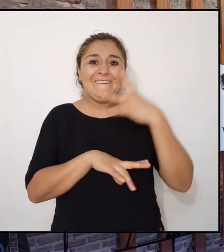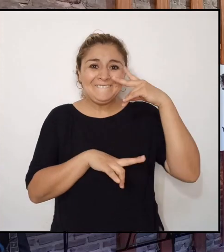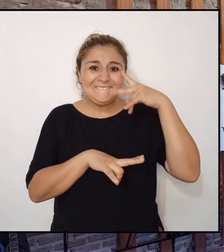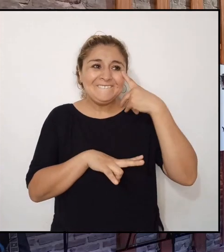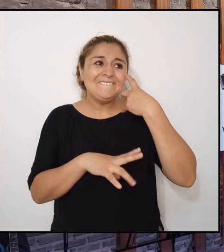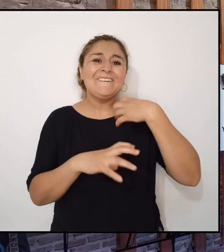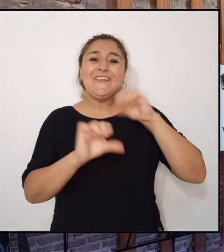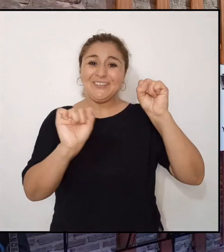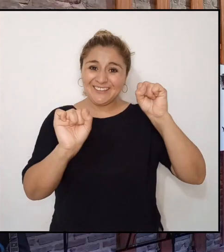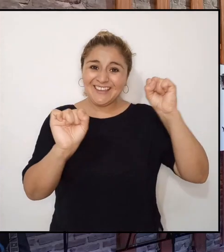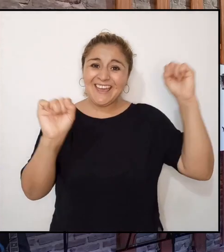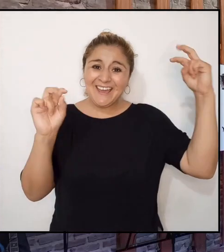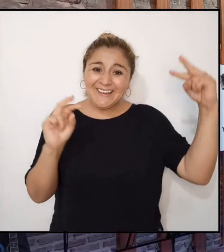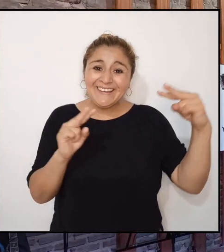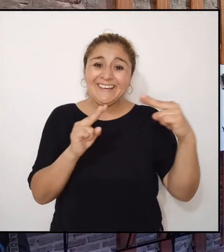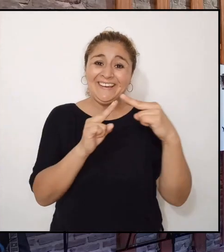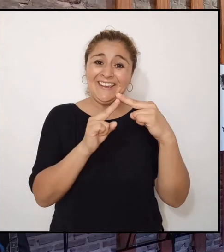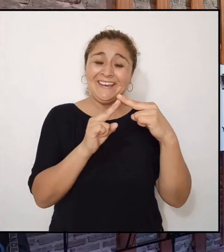acá lo encontré.